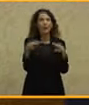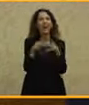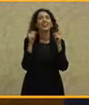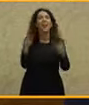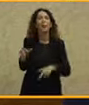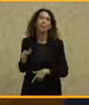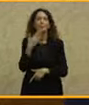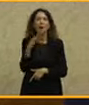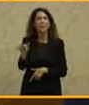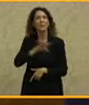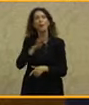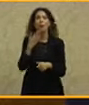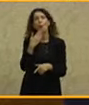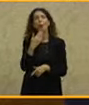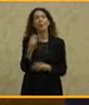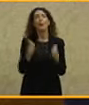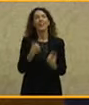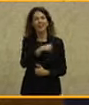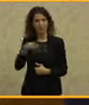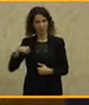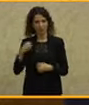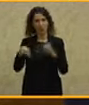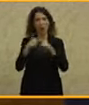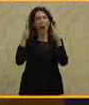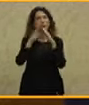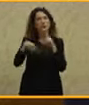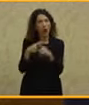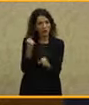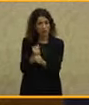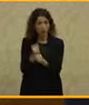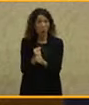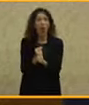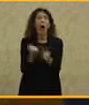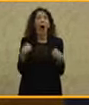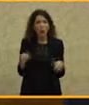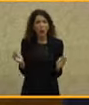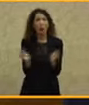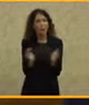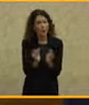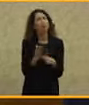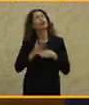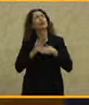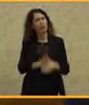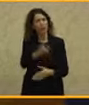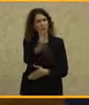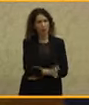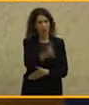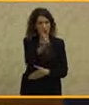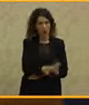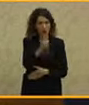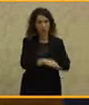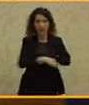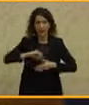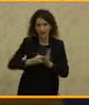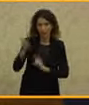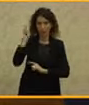gustosamente con un plan de vida independiente, un hogar y un trabajo, que aunque pequeños, resultaban más que suficientes. El ingeniero,